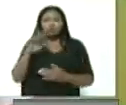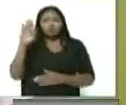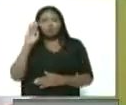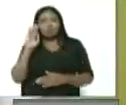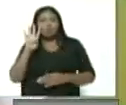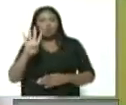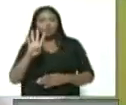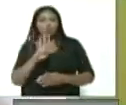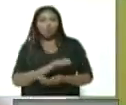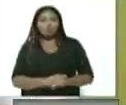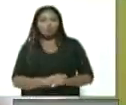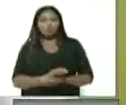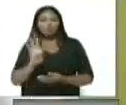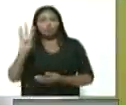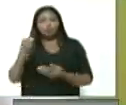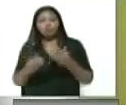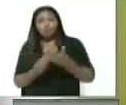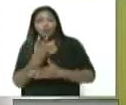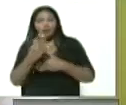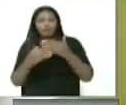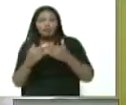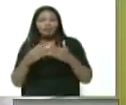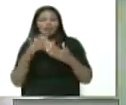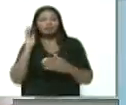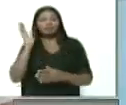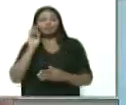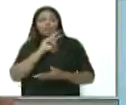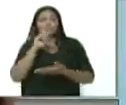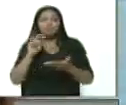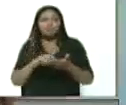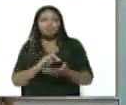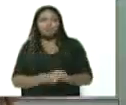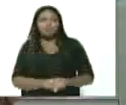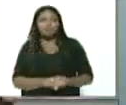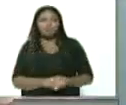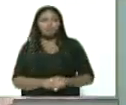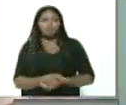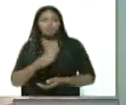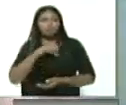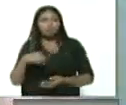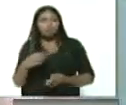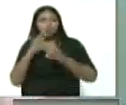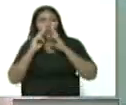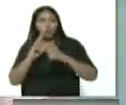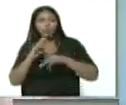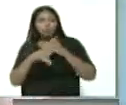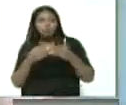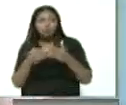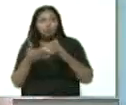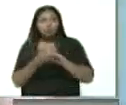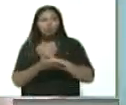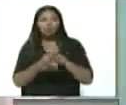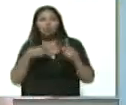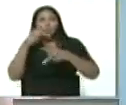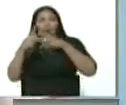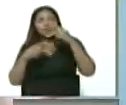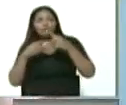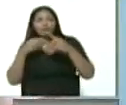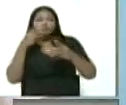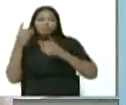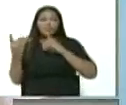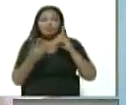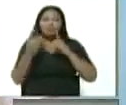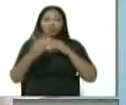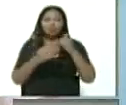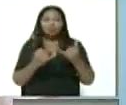4 de mayo que por la asamblea nacional y nosotros somos el resultado de la política de diálogo